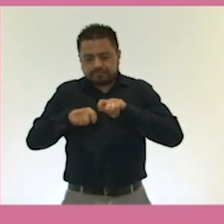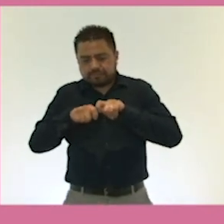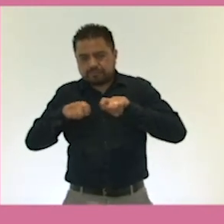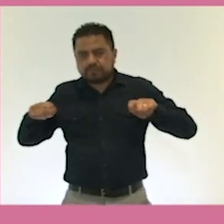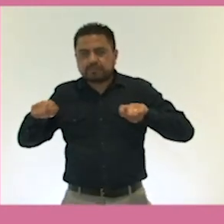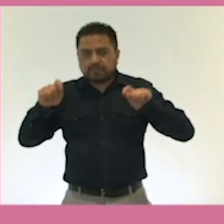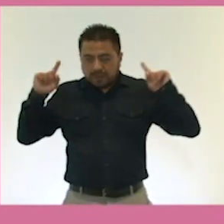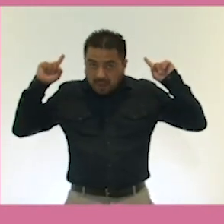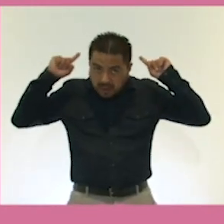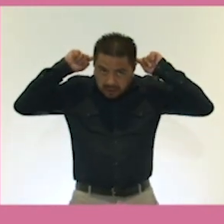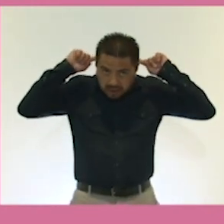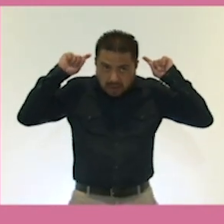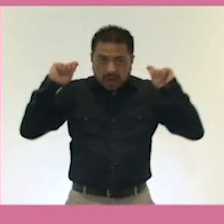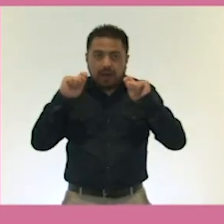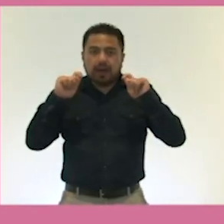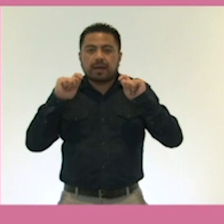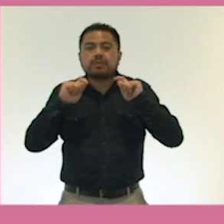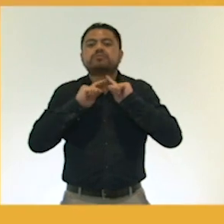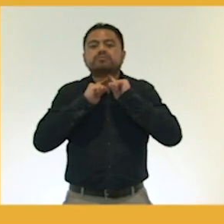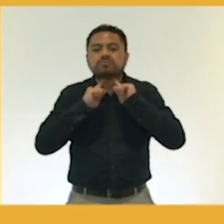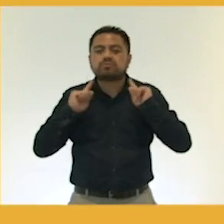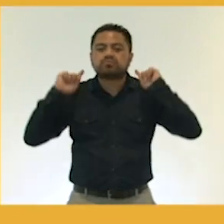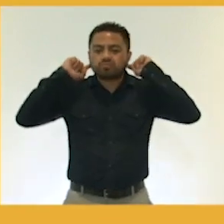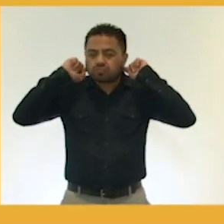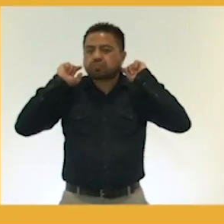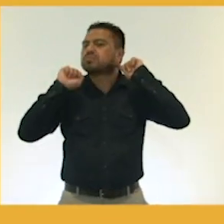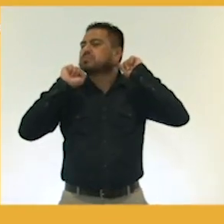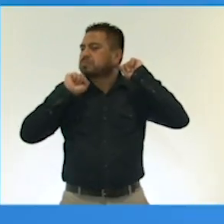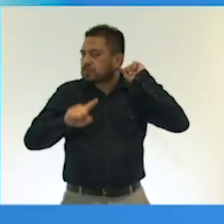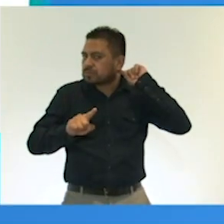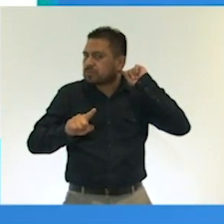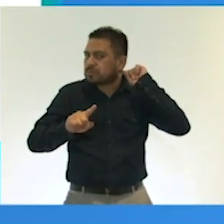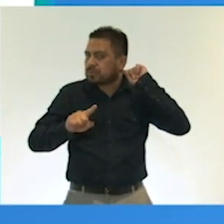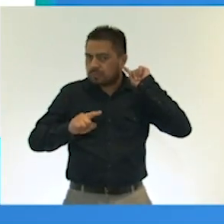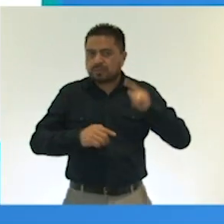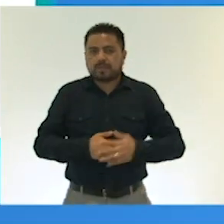sobre tu cabeza y alrededor de tu cuello.